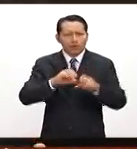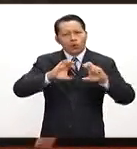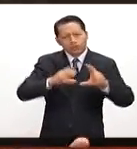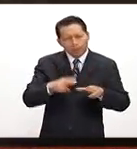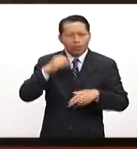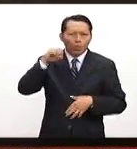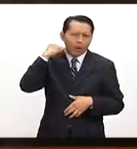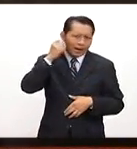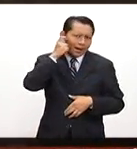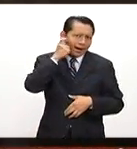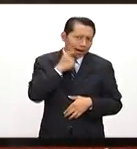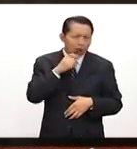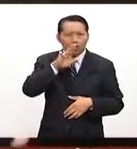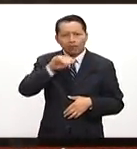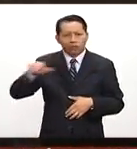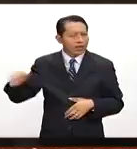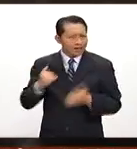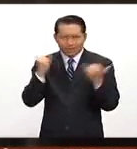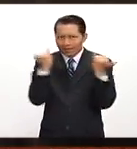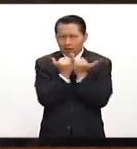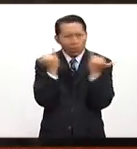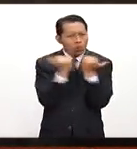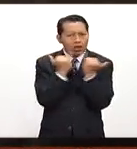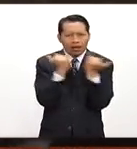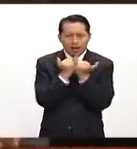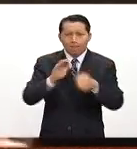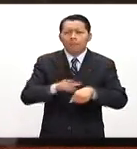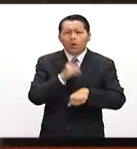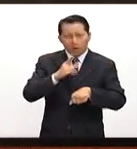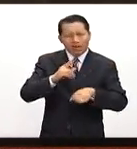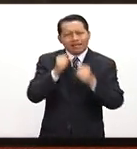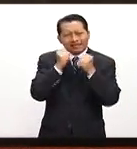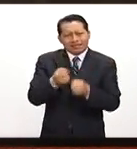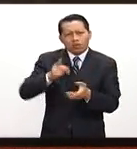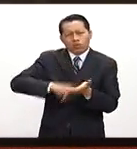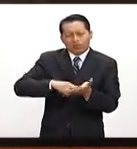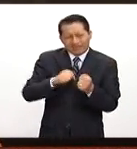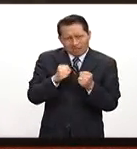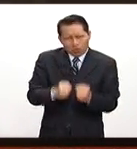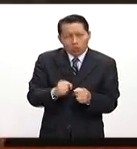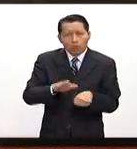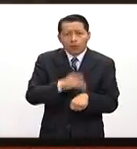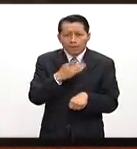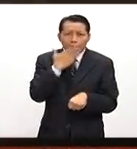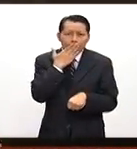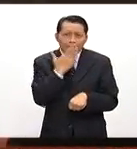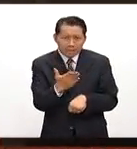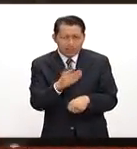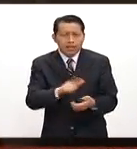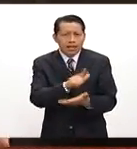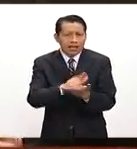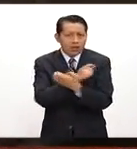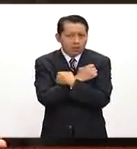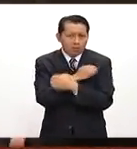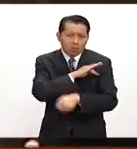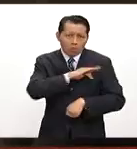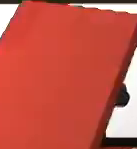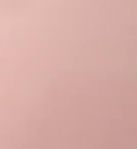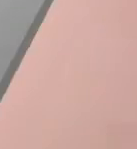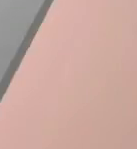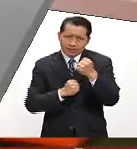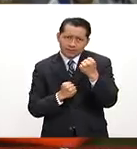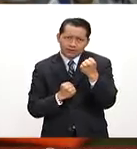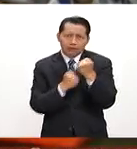Oaxaca, Guerrero y Michoacán. Y lo estamos porque estamos convencidos que es una muy buena reforma y que es la plataforma para que México pueda ser